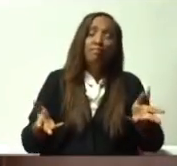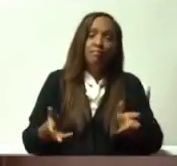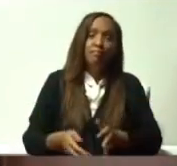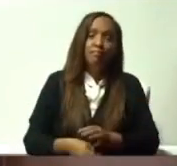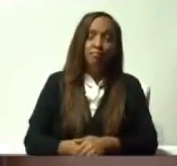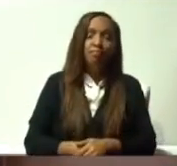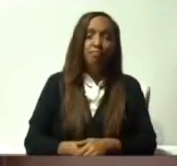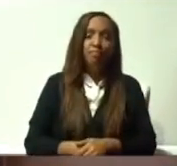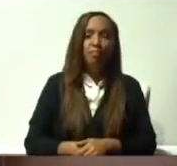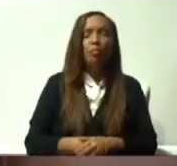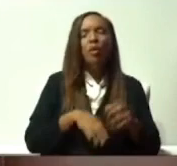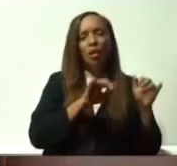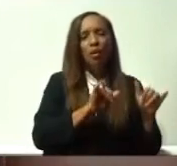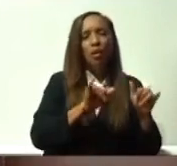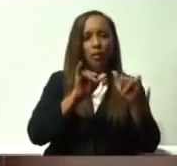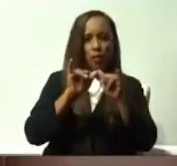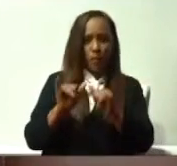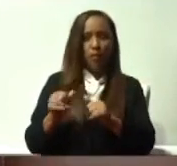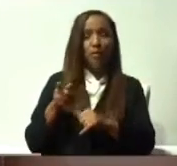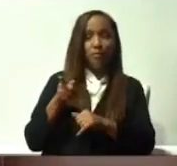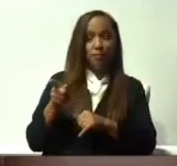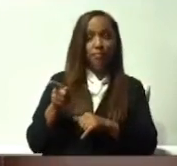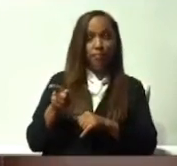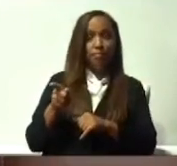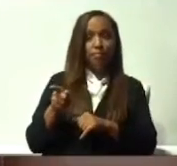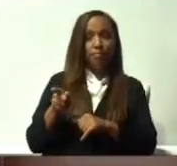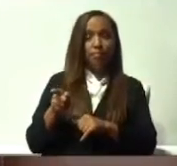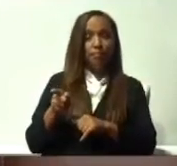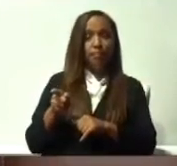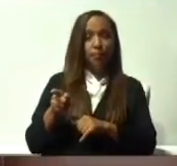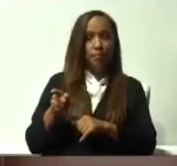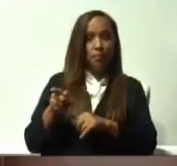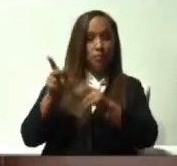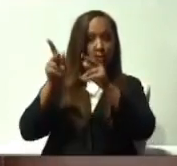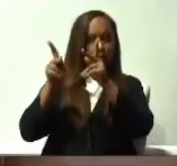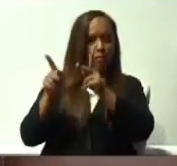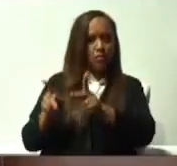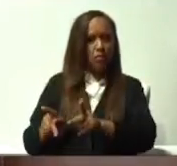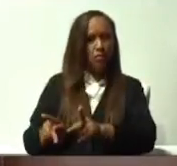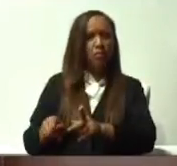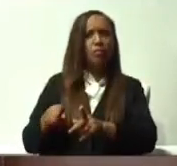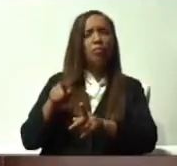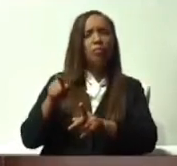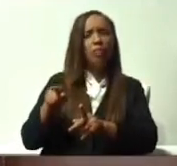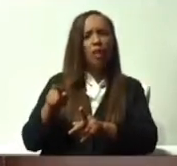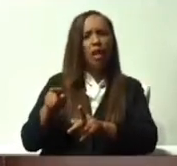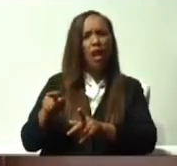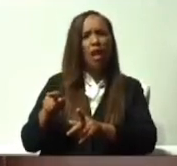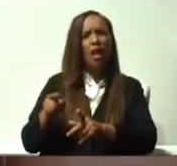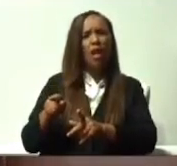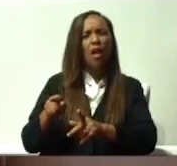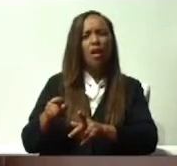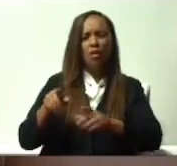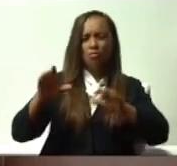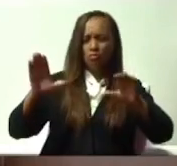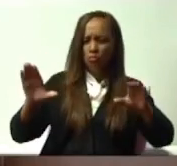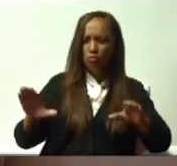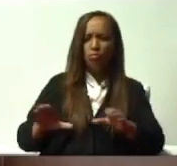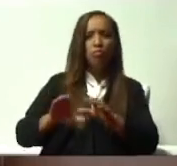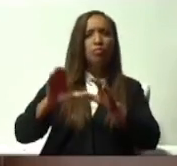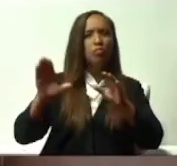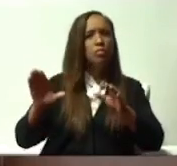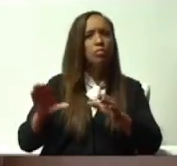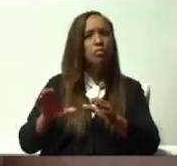apasiona, que nos llama y que nos compromete, que es lo que da la vida, nuestra lucha por